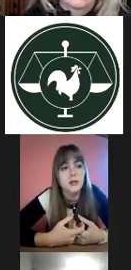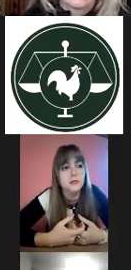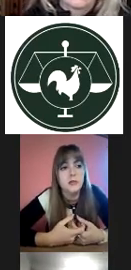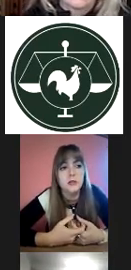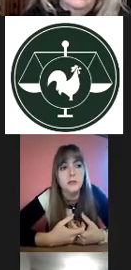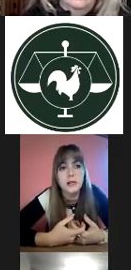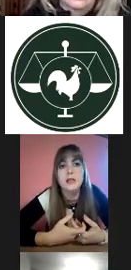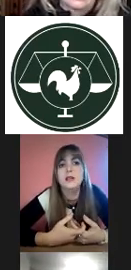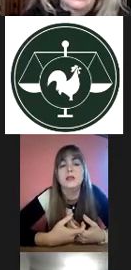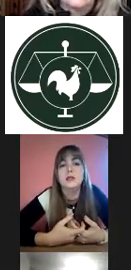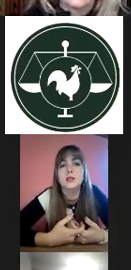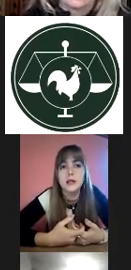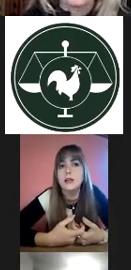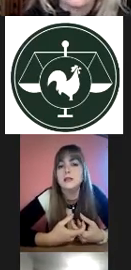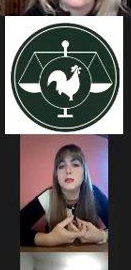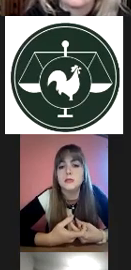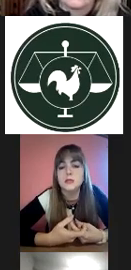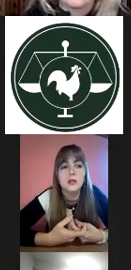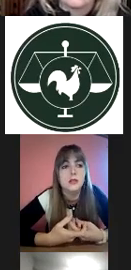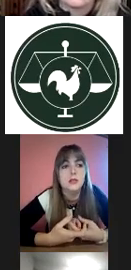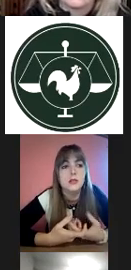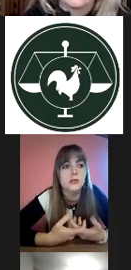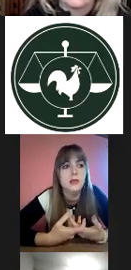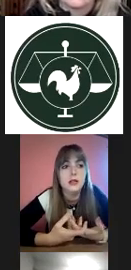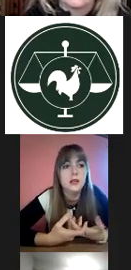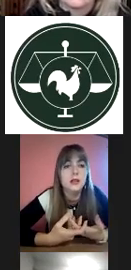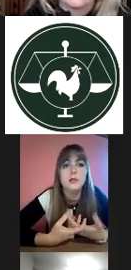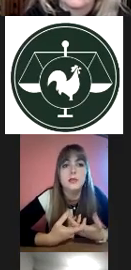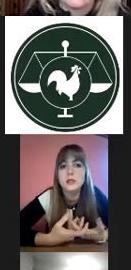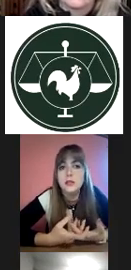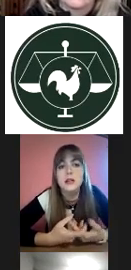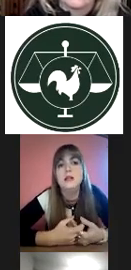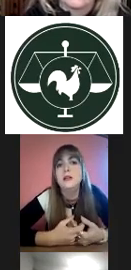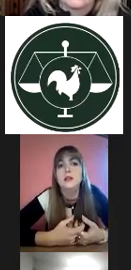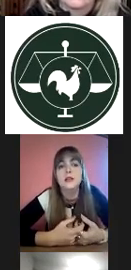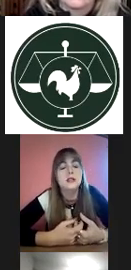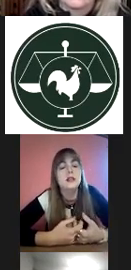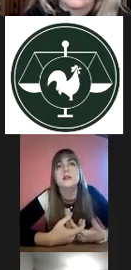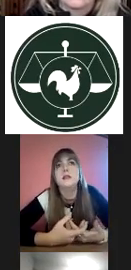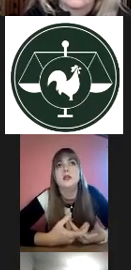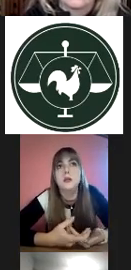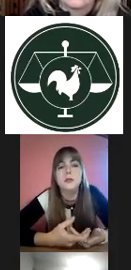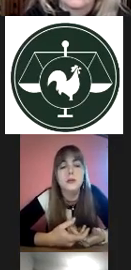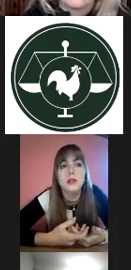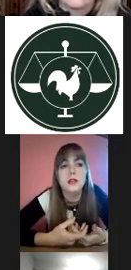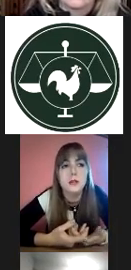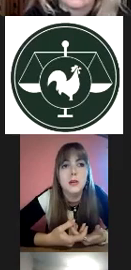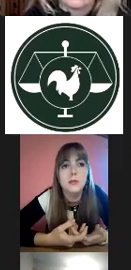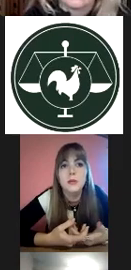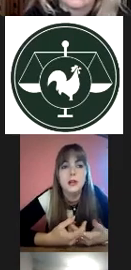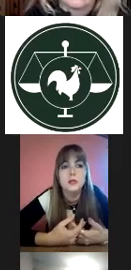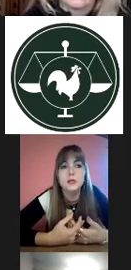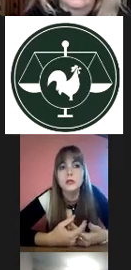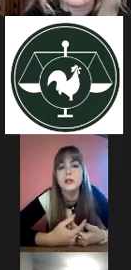Para mí, bueno, con campañas, con charlas, con brindar hasta publicidad, que sea accesible, que lo podamos ver hasta en la